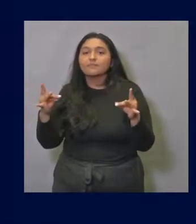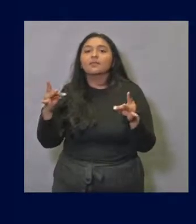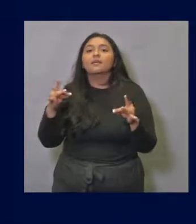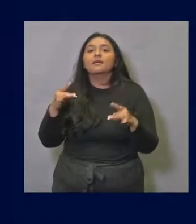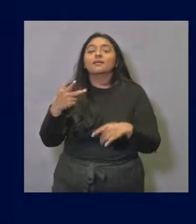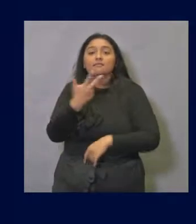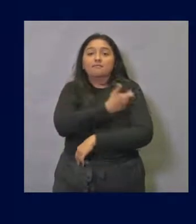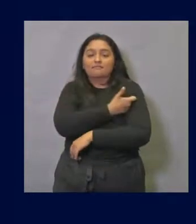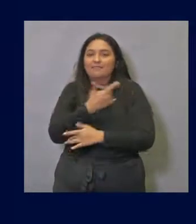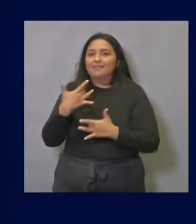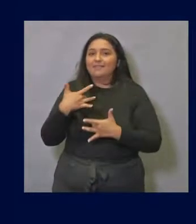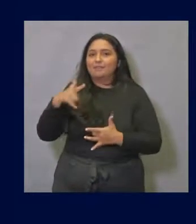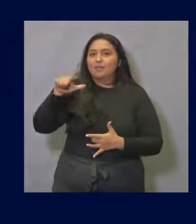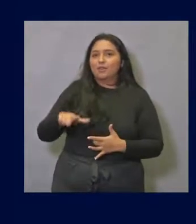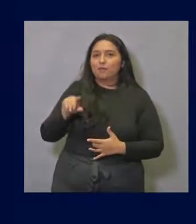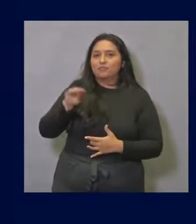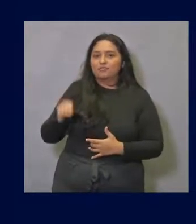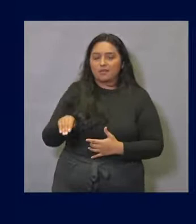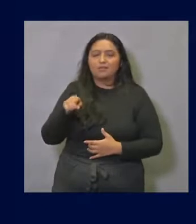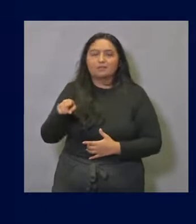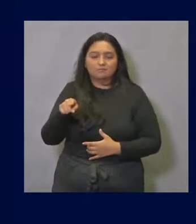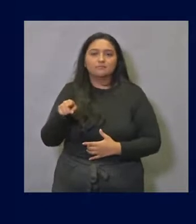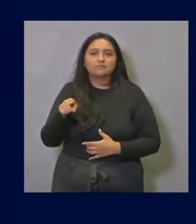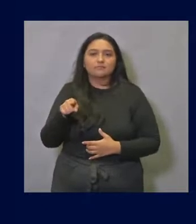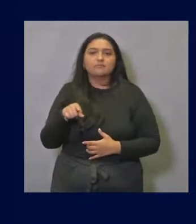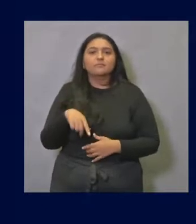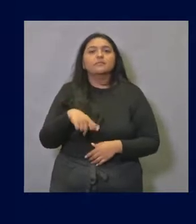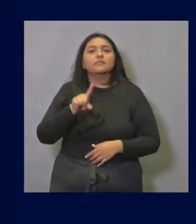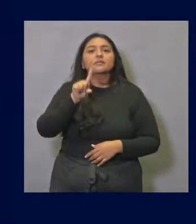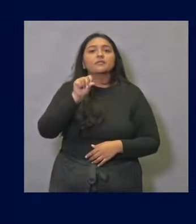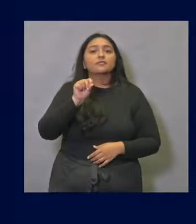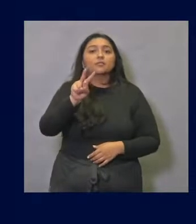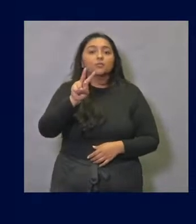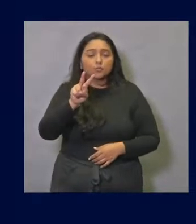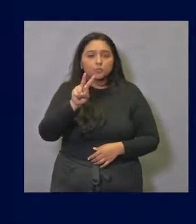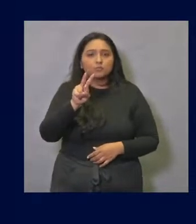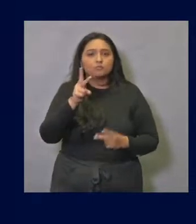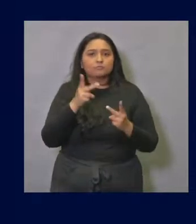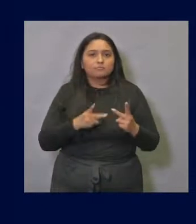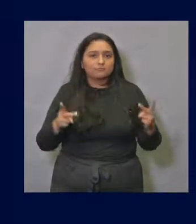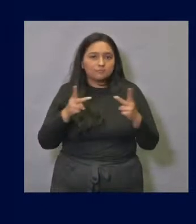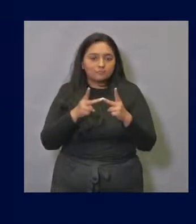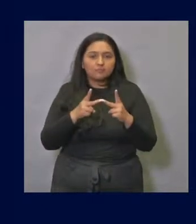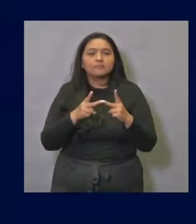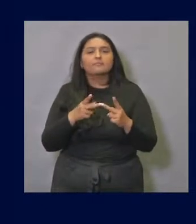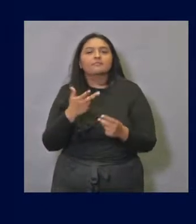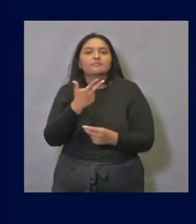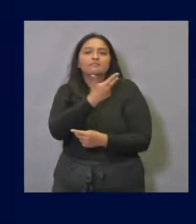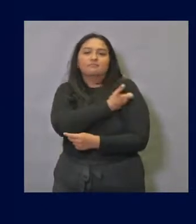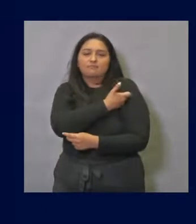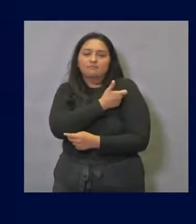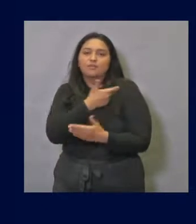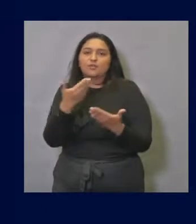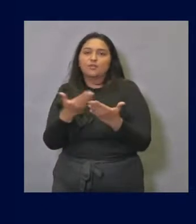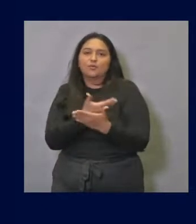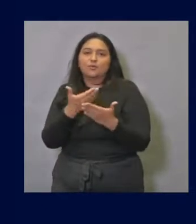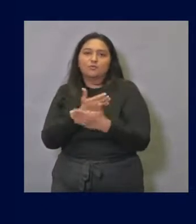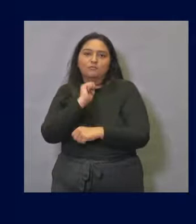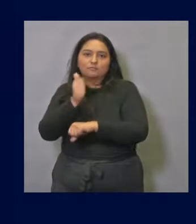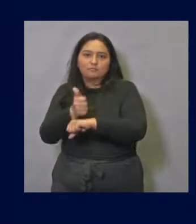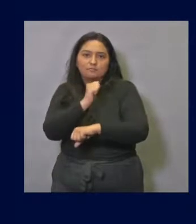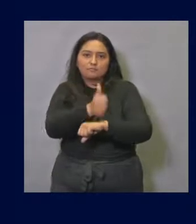vacunación. 102 de los centros de vacunación en el condado de Los Ángeles son centros de vacunación nuevos que